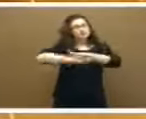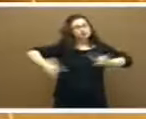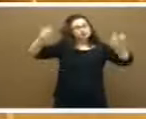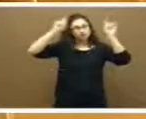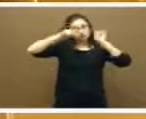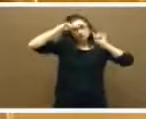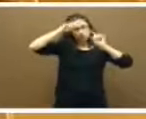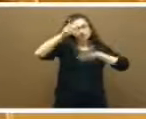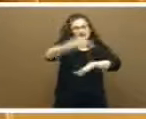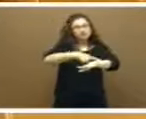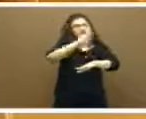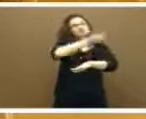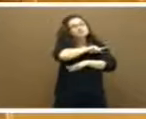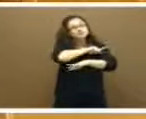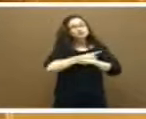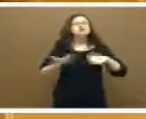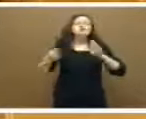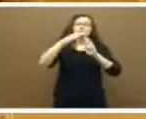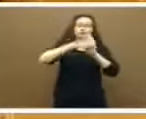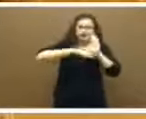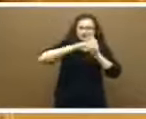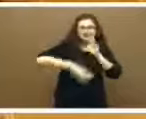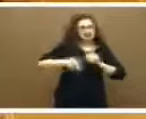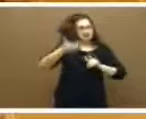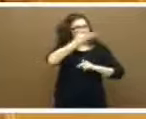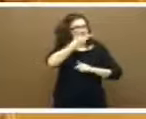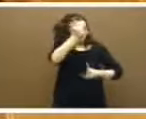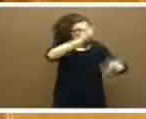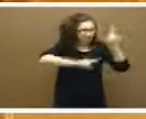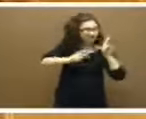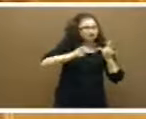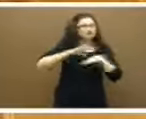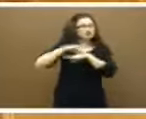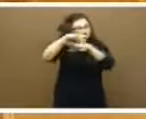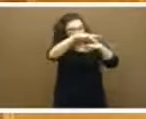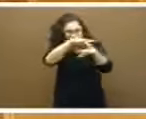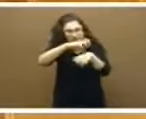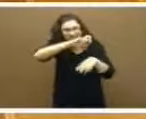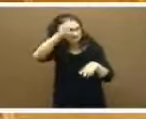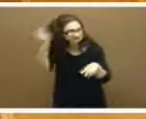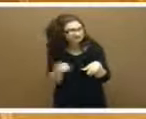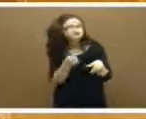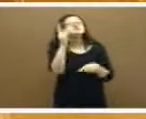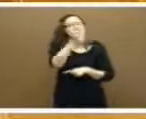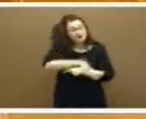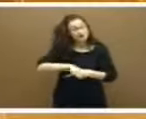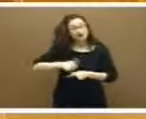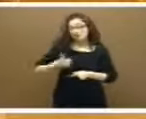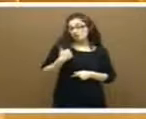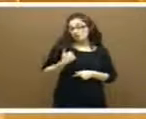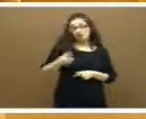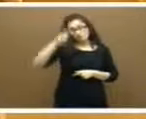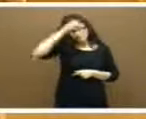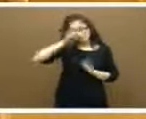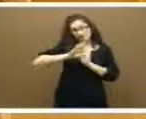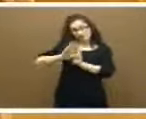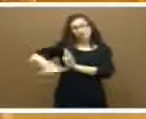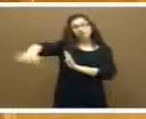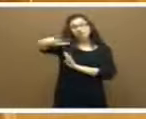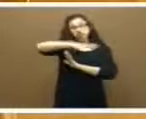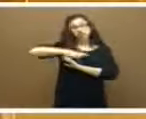Cultura y Deporte, con los programas de escuelas viajeras, de rutas literarias y recuperación y el de utilización de pueblos abandonados en